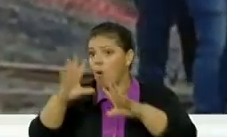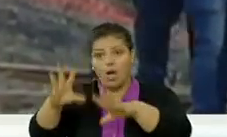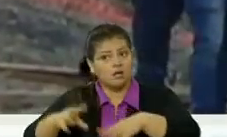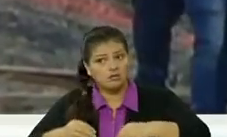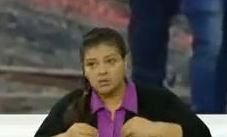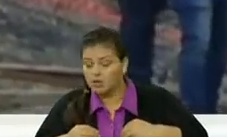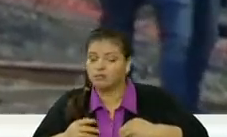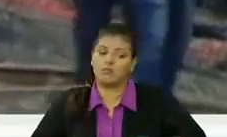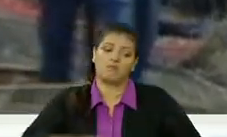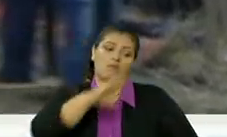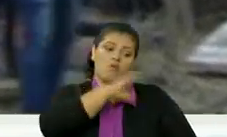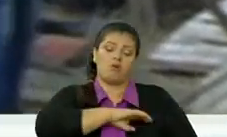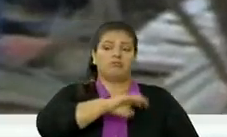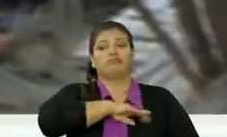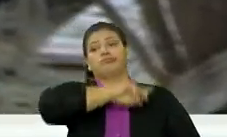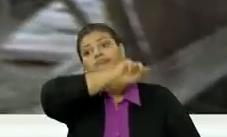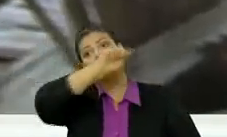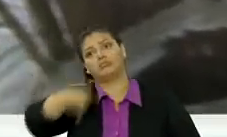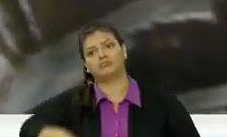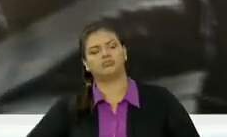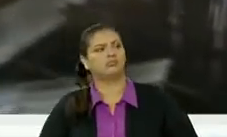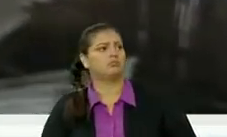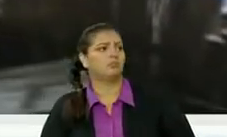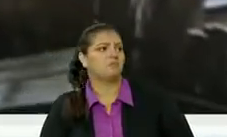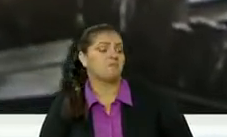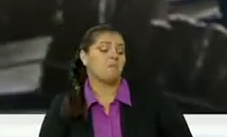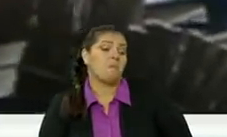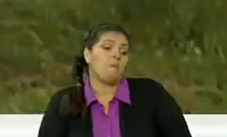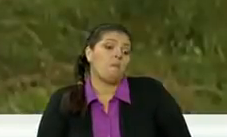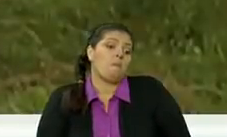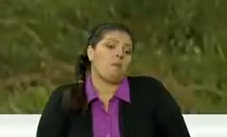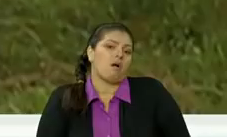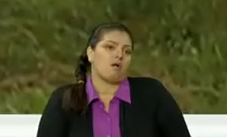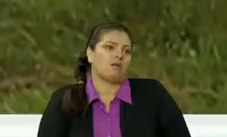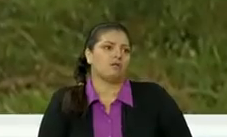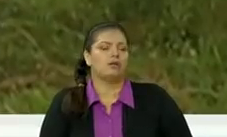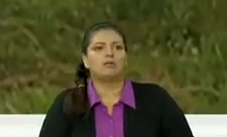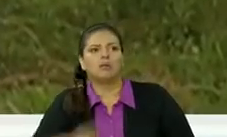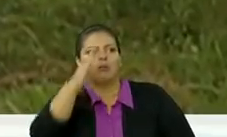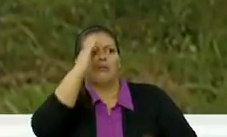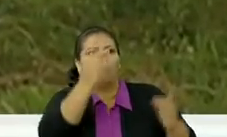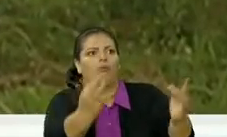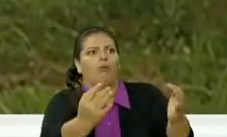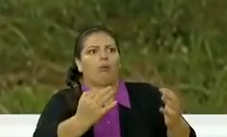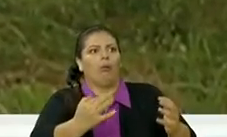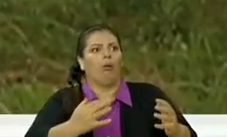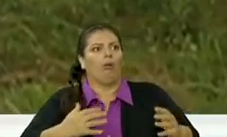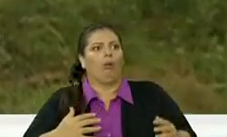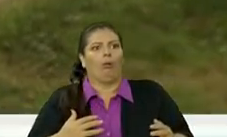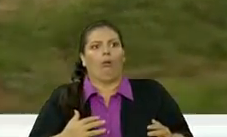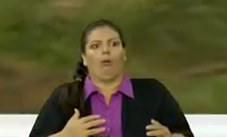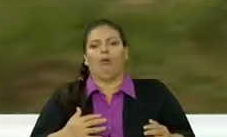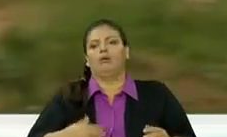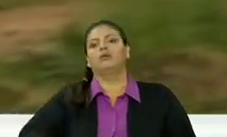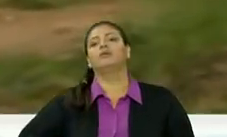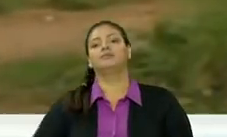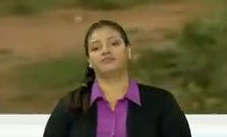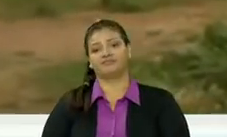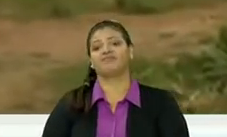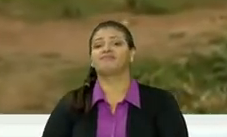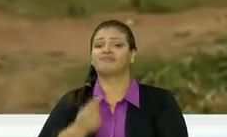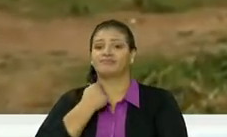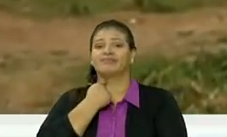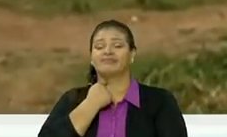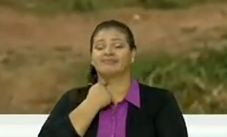casas que fueron edificadas hace pocas semanas en este predio, ubicado en el kilómetro 18 de la vía Daule, frente al Centro de